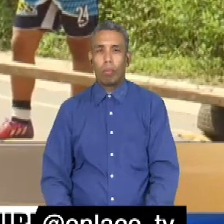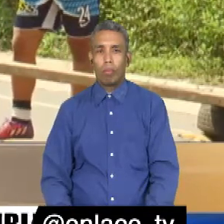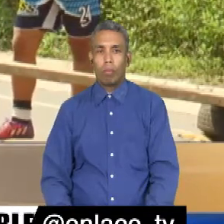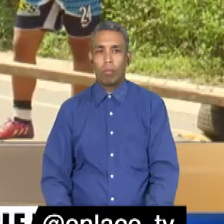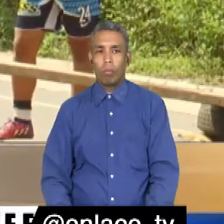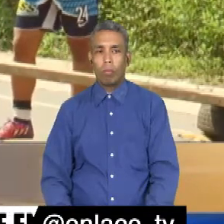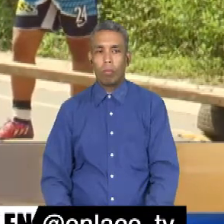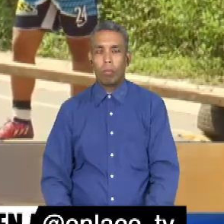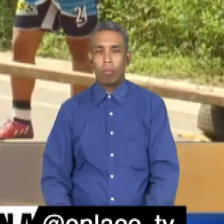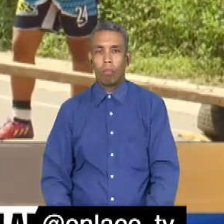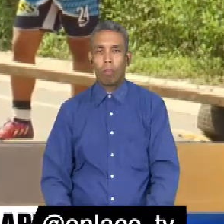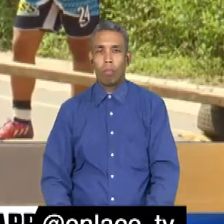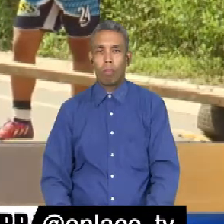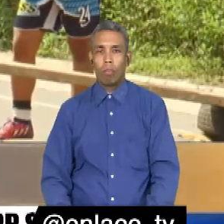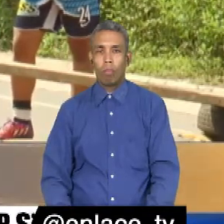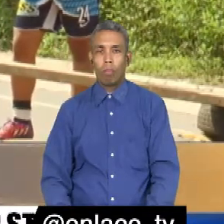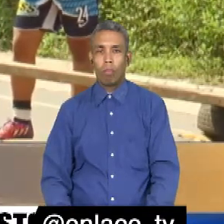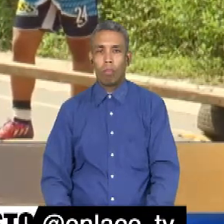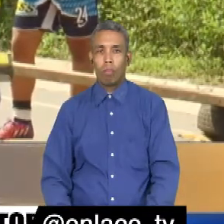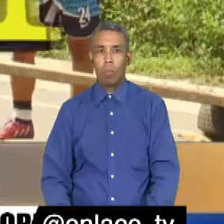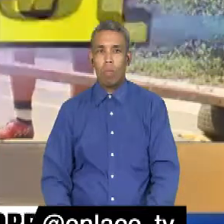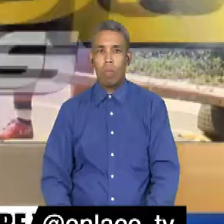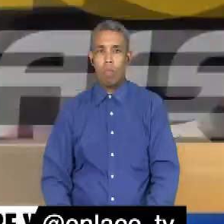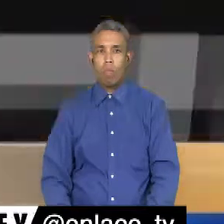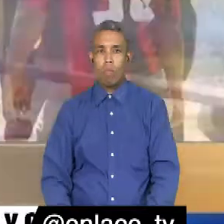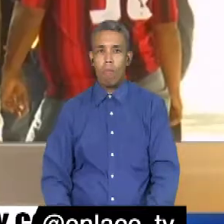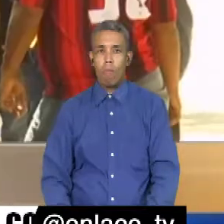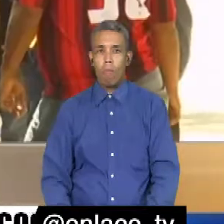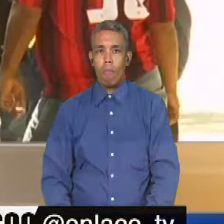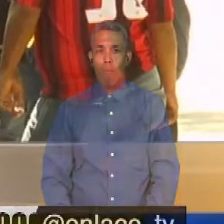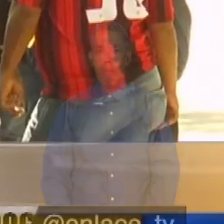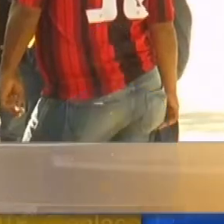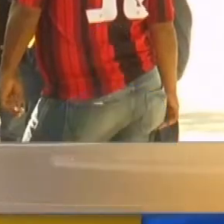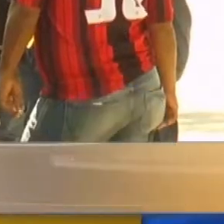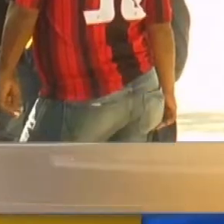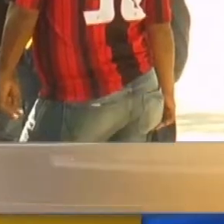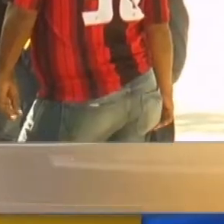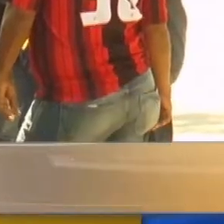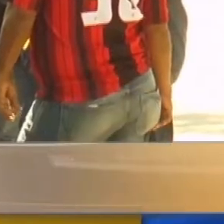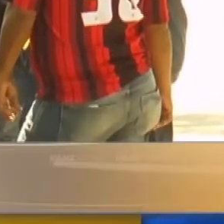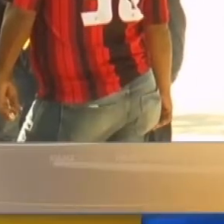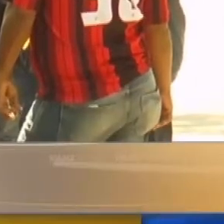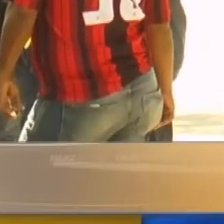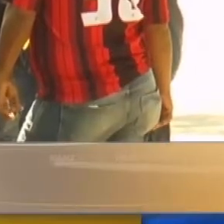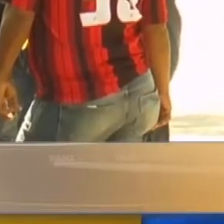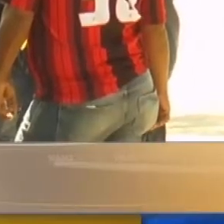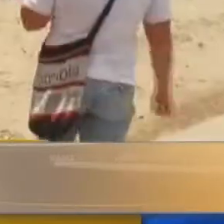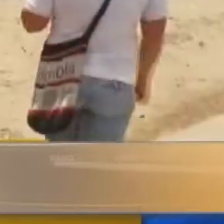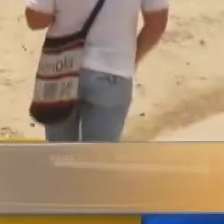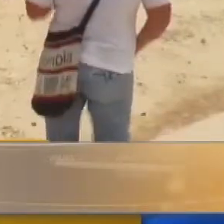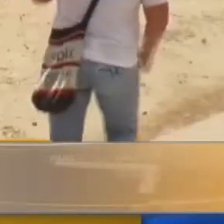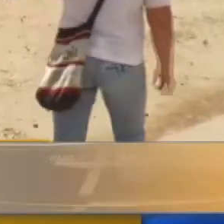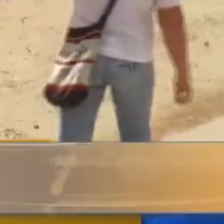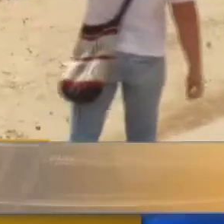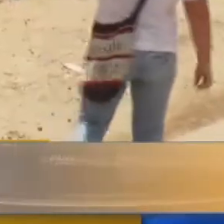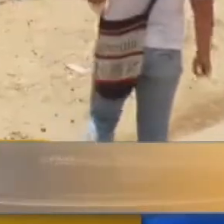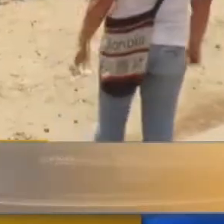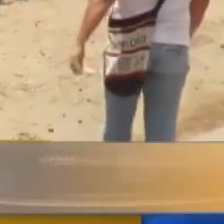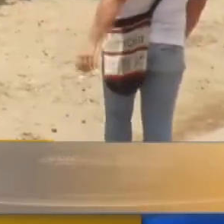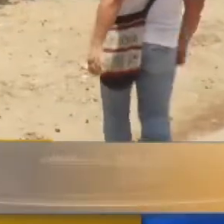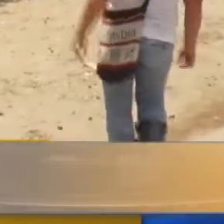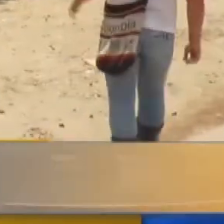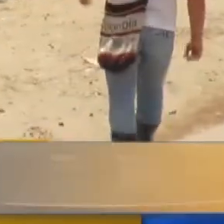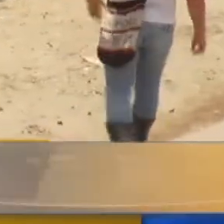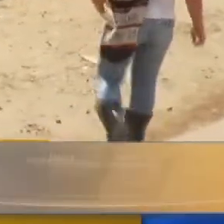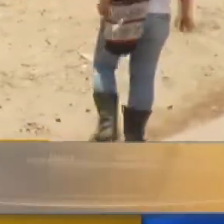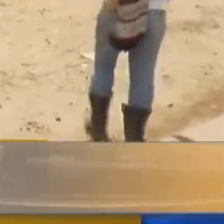de los habitantes de esta región. Espera información en minutos. Unión Sindical Obrera Uso hace acompañamiento a población del corregimiento